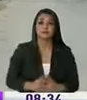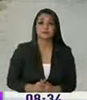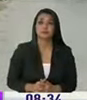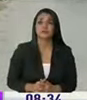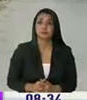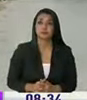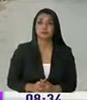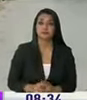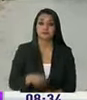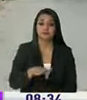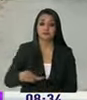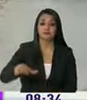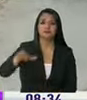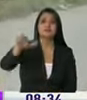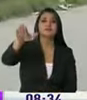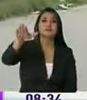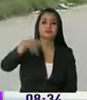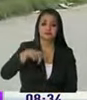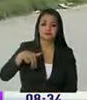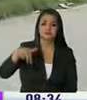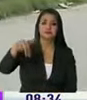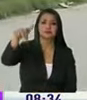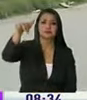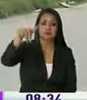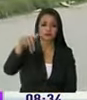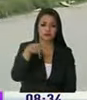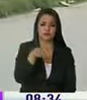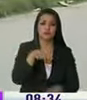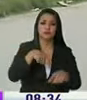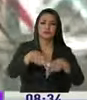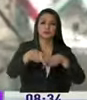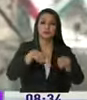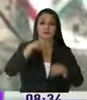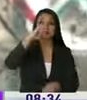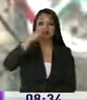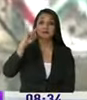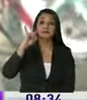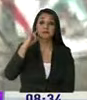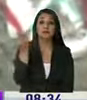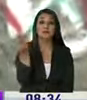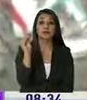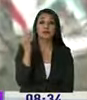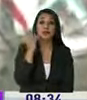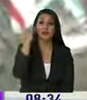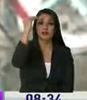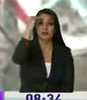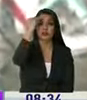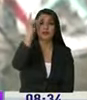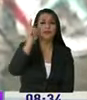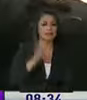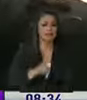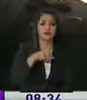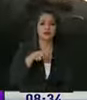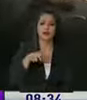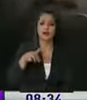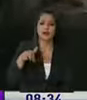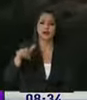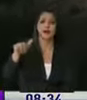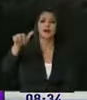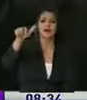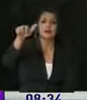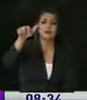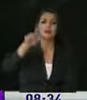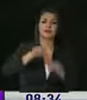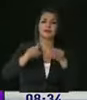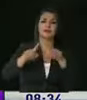de Cádiz, y aunque usted no lo crea, para muchos niños, jóvenes y adultos, es un paso obligatorio para llegar a sus diferentes